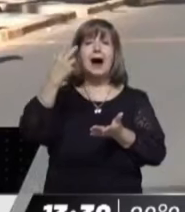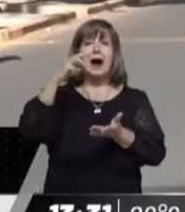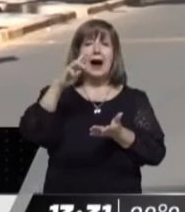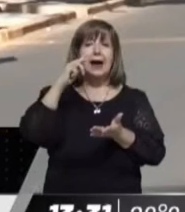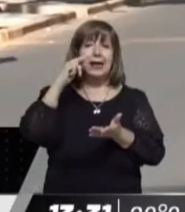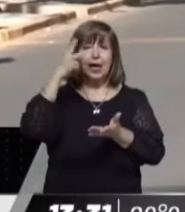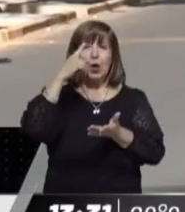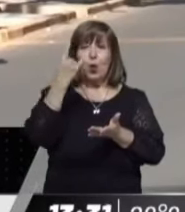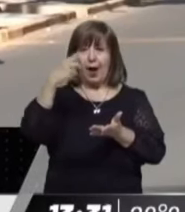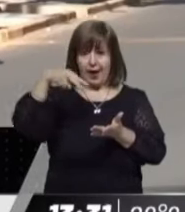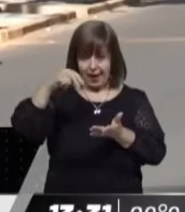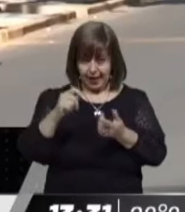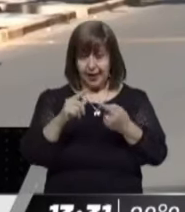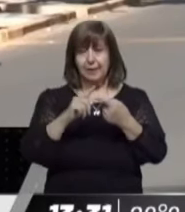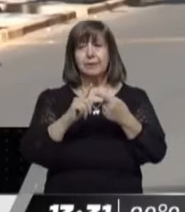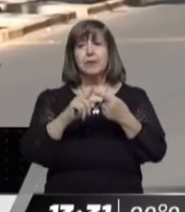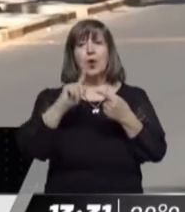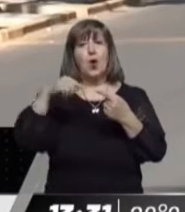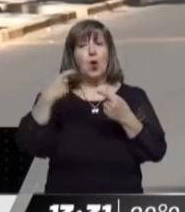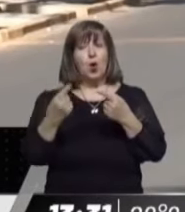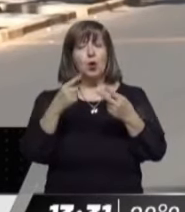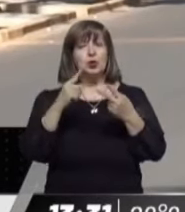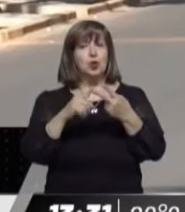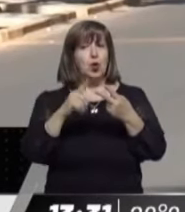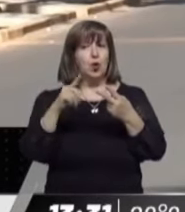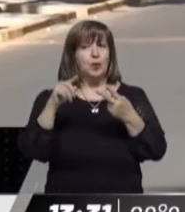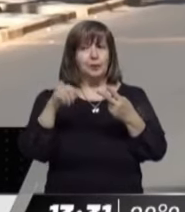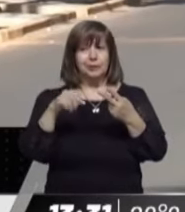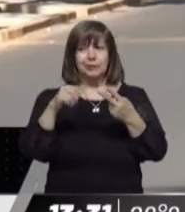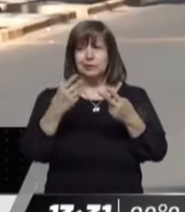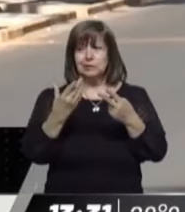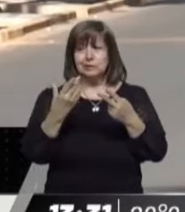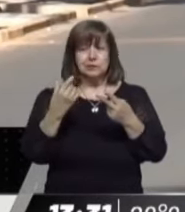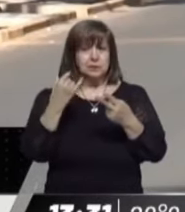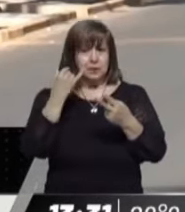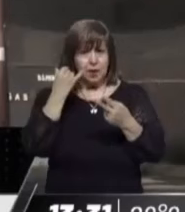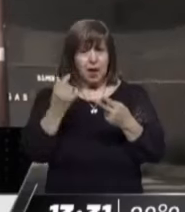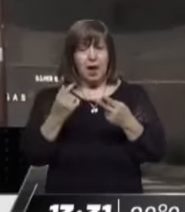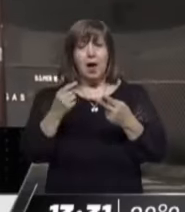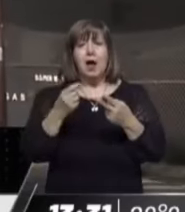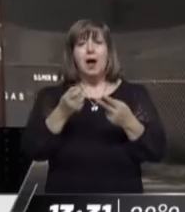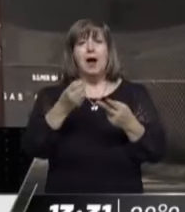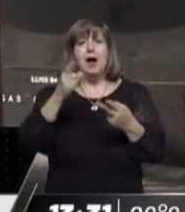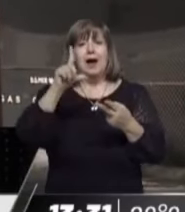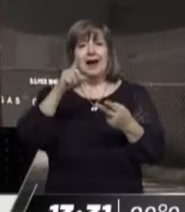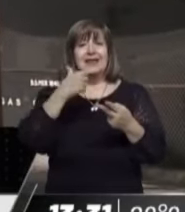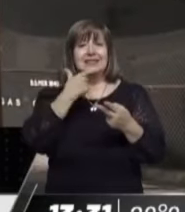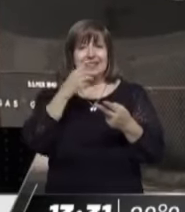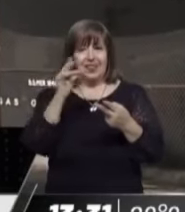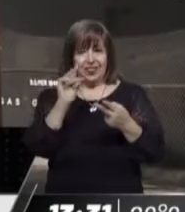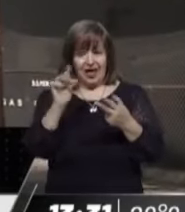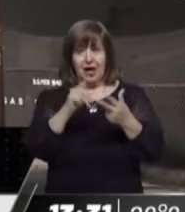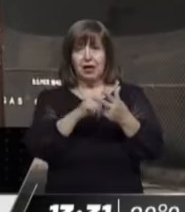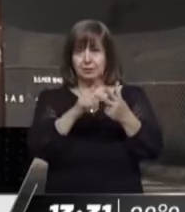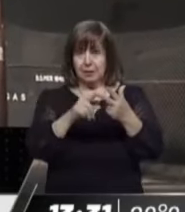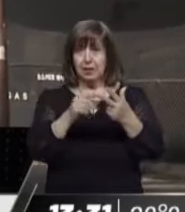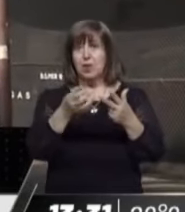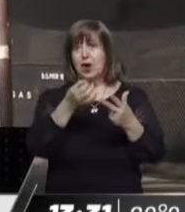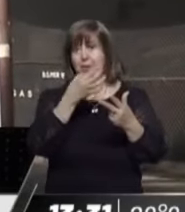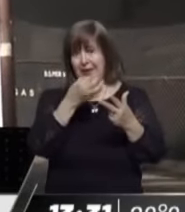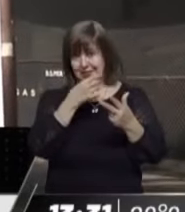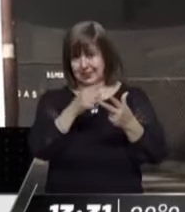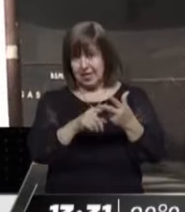sumario administrativo y lo va a indagar en los próximos días en el lugar también trabajó personal de la policía contra el narcotráfico que